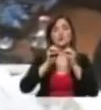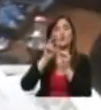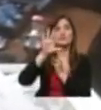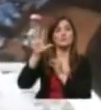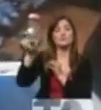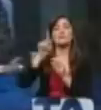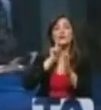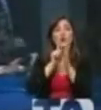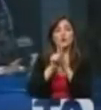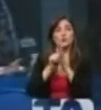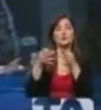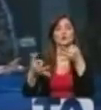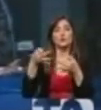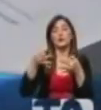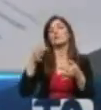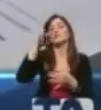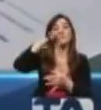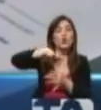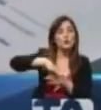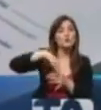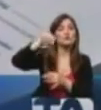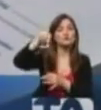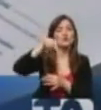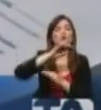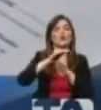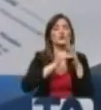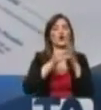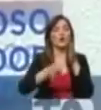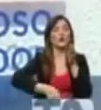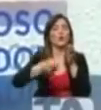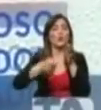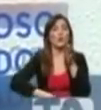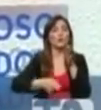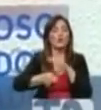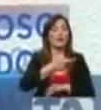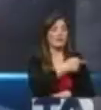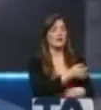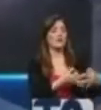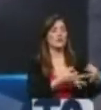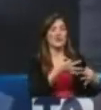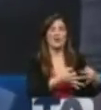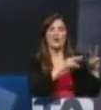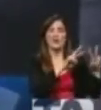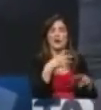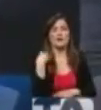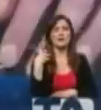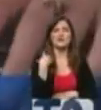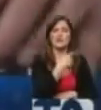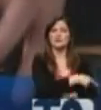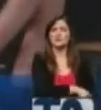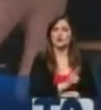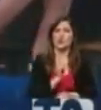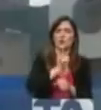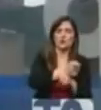entregó una denuncia en el Tribunal Contencioso Electoral contra los jueces del Tribunal de Garantías Penales que ordenaron